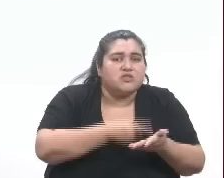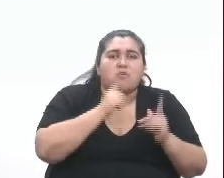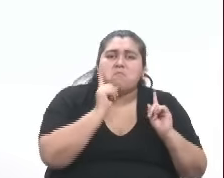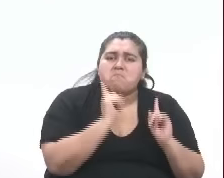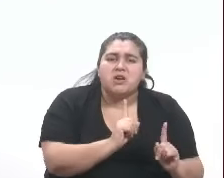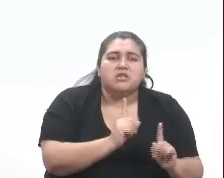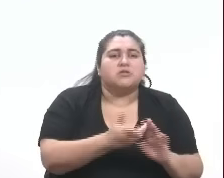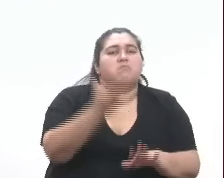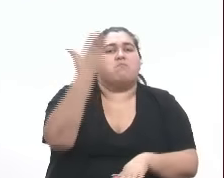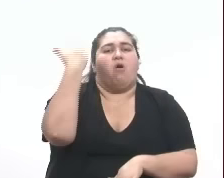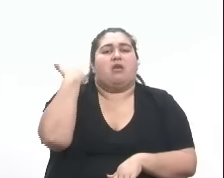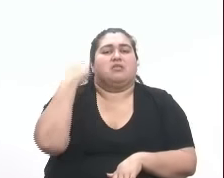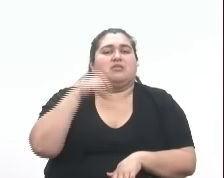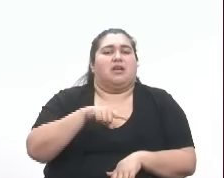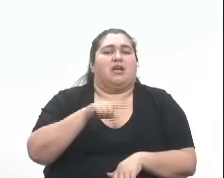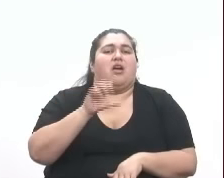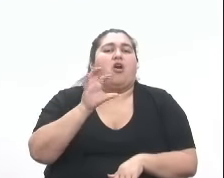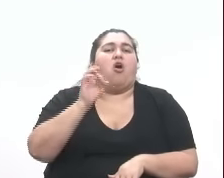Onganía,